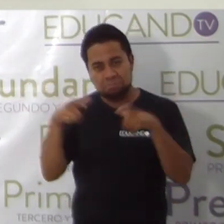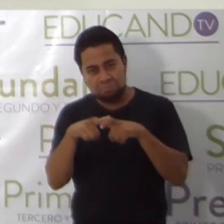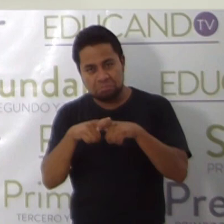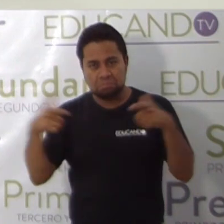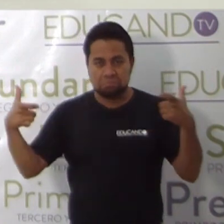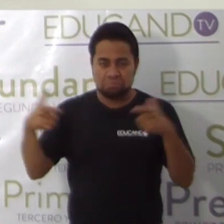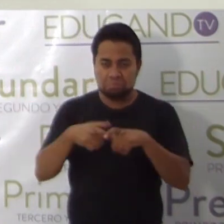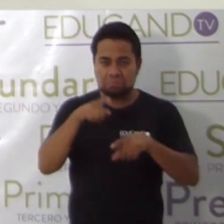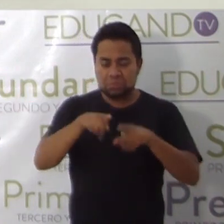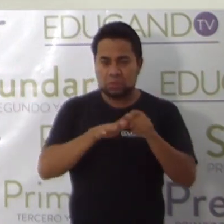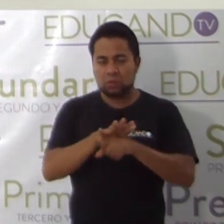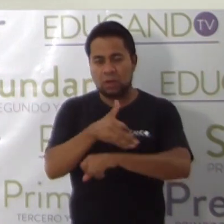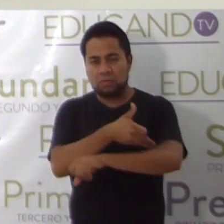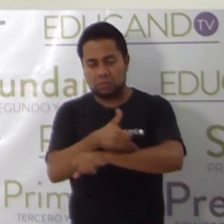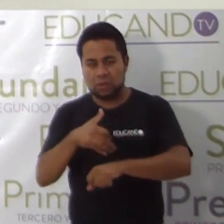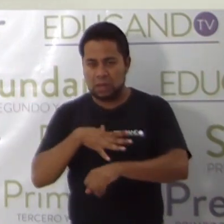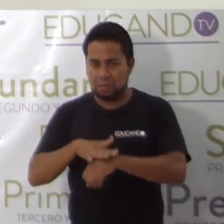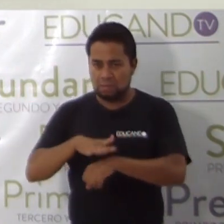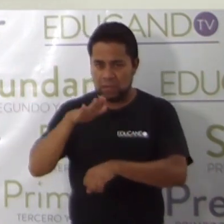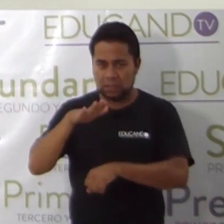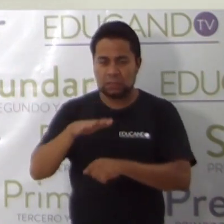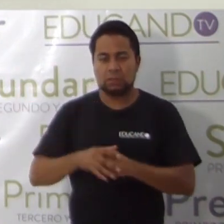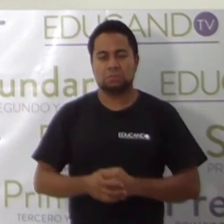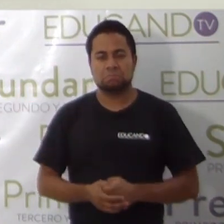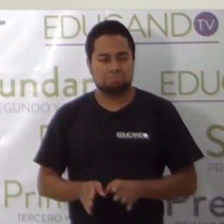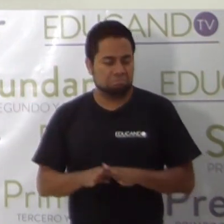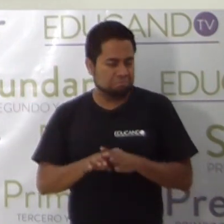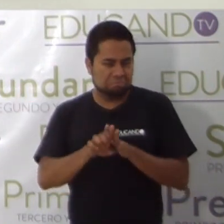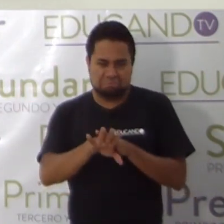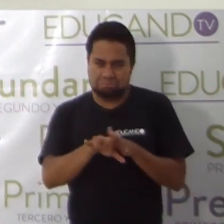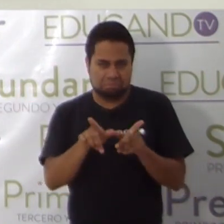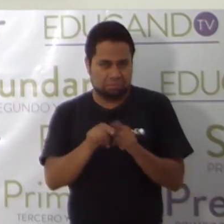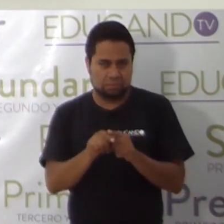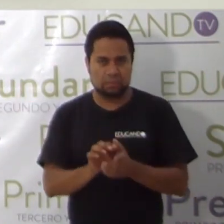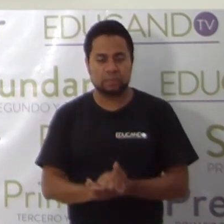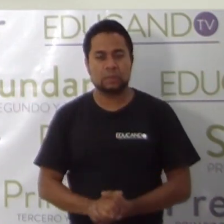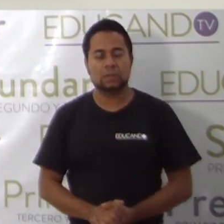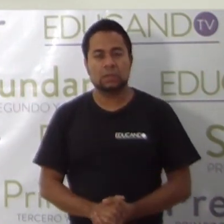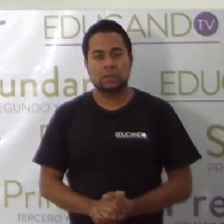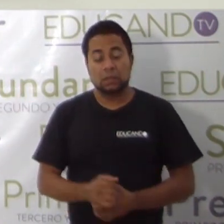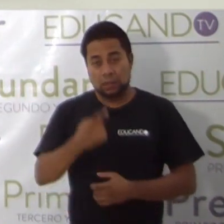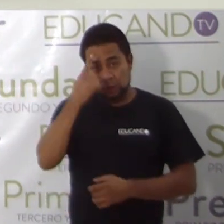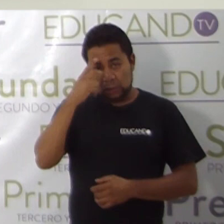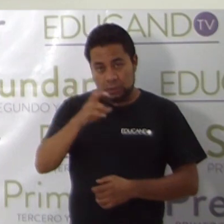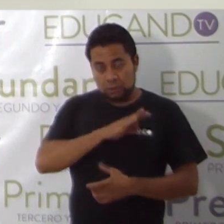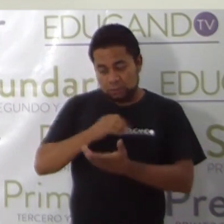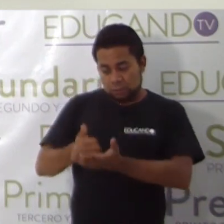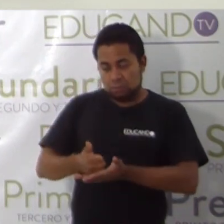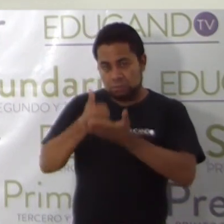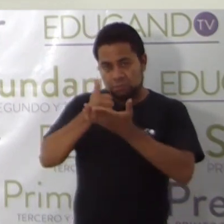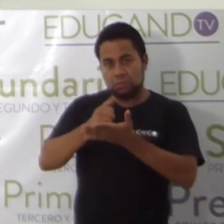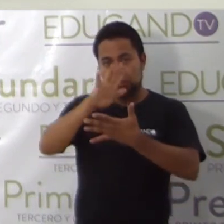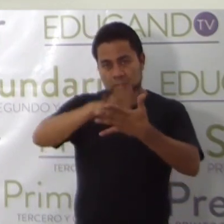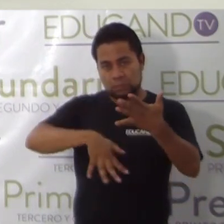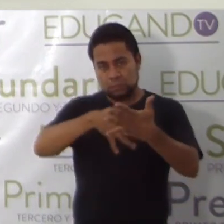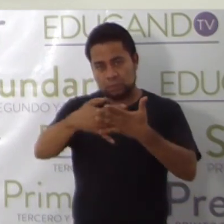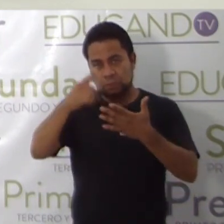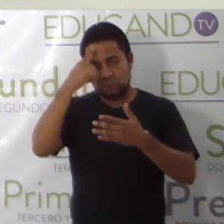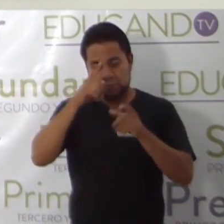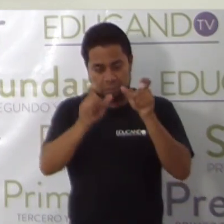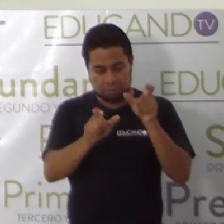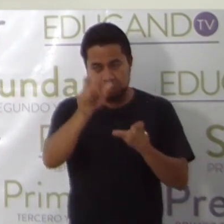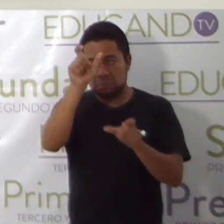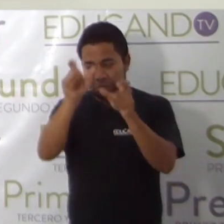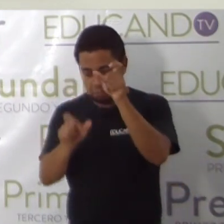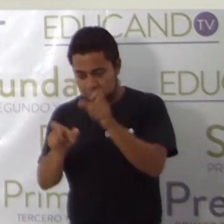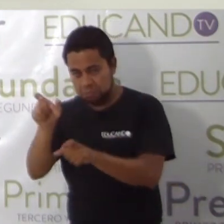qué tipo de familia prevalece más, como por decir un ejemplo. Entonces, para eso nos sirven las tablas de frecuencia. Y ahora sí vamos a